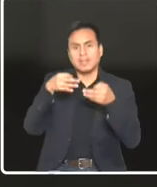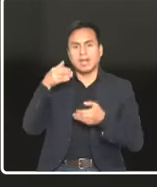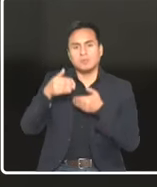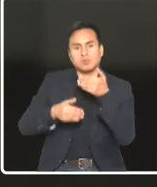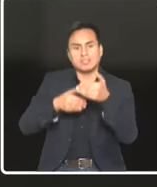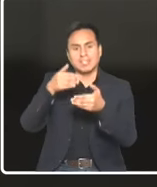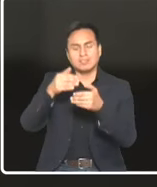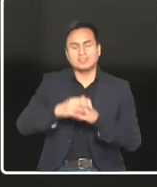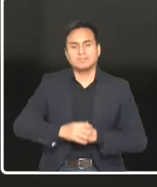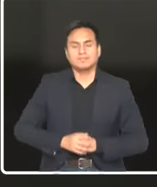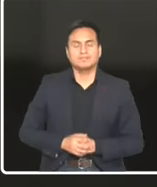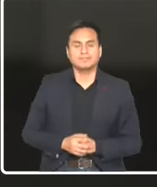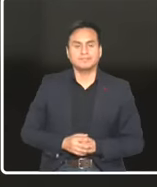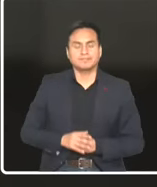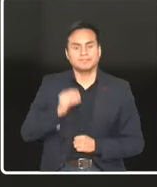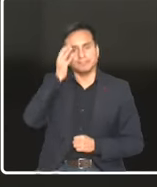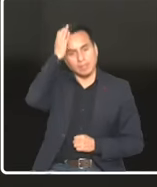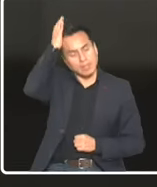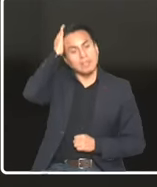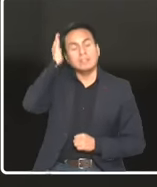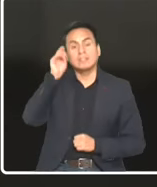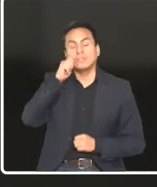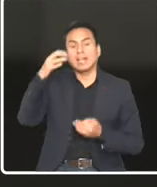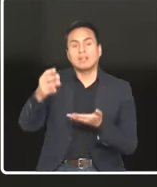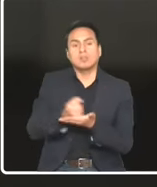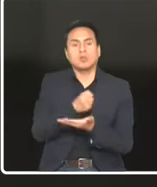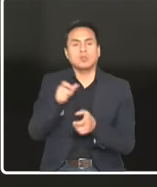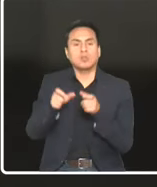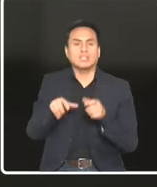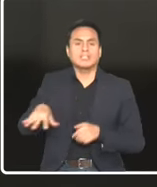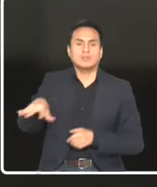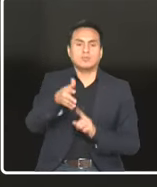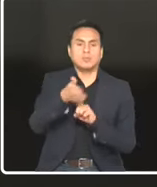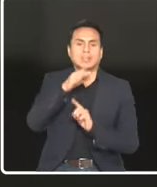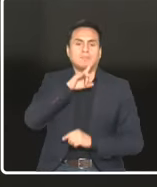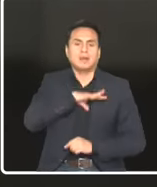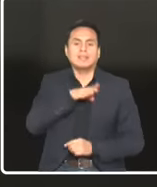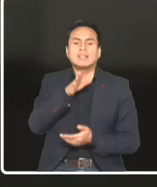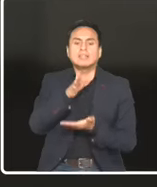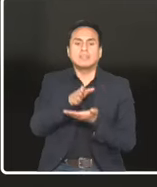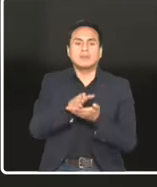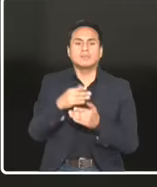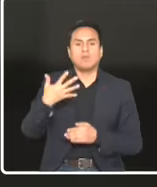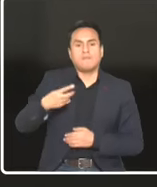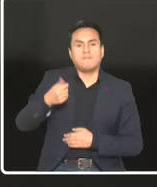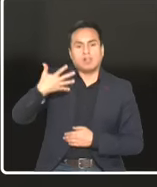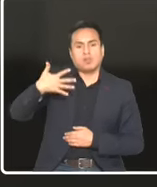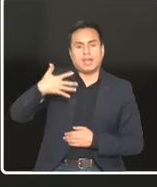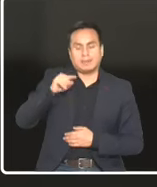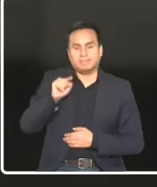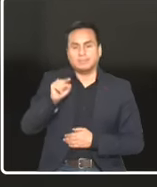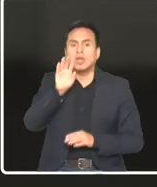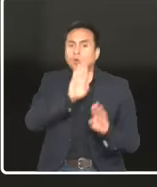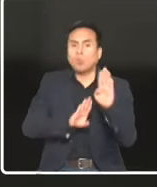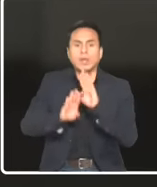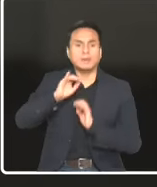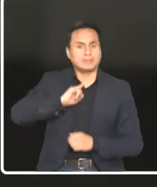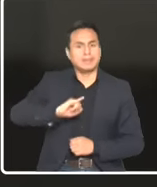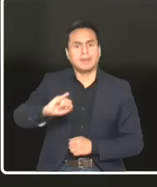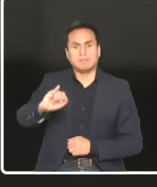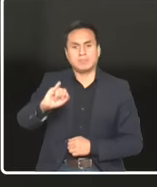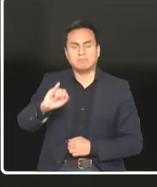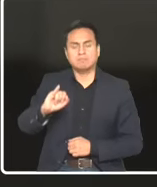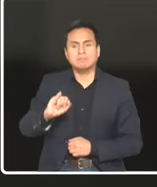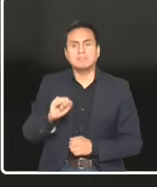los procesos son un logro colectivo de nuestra patria que debemos valorar cuidar siempre